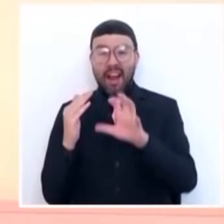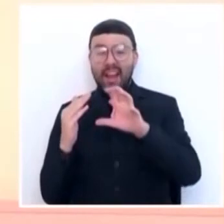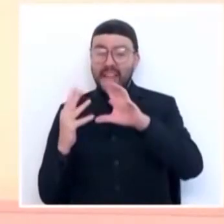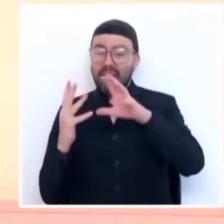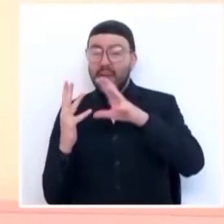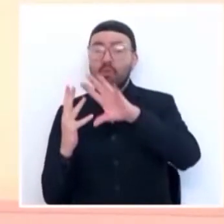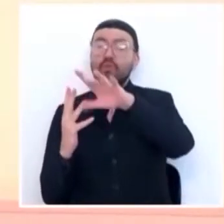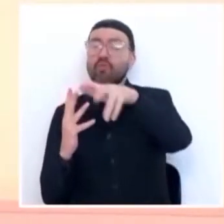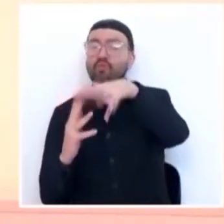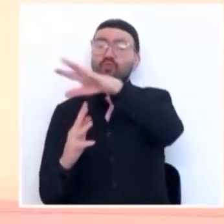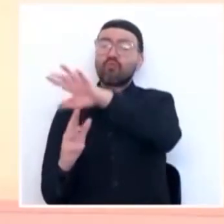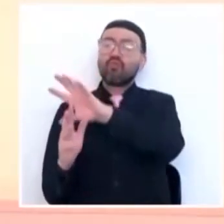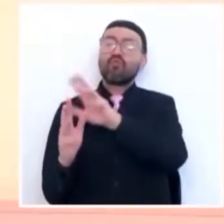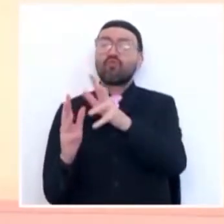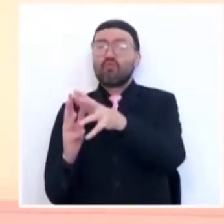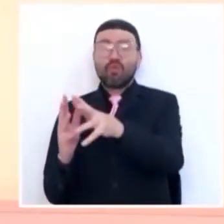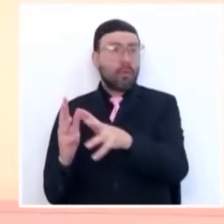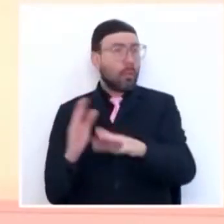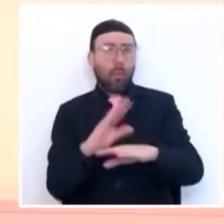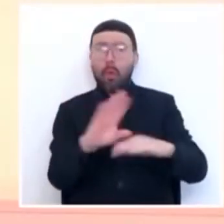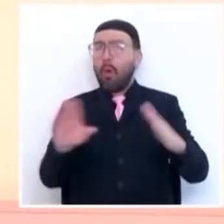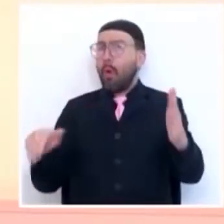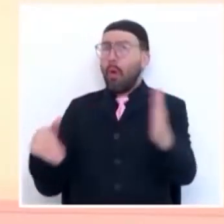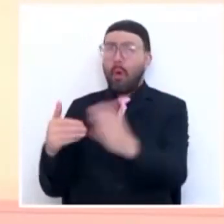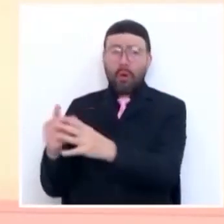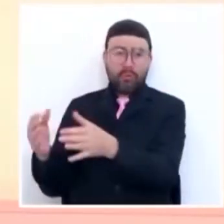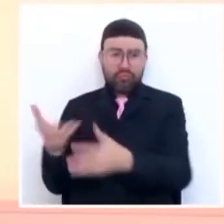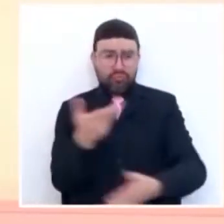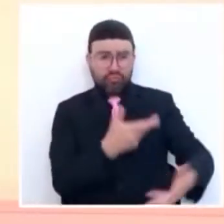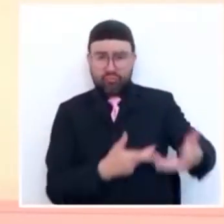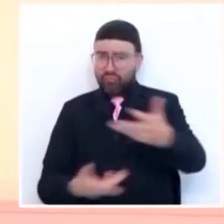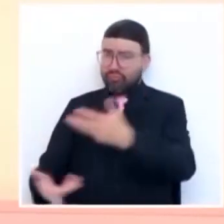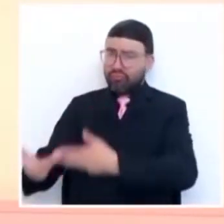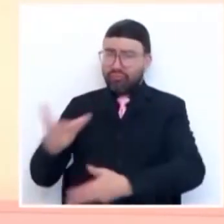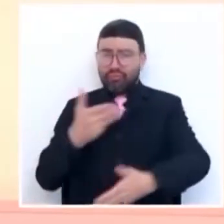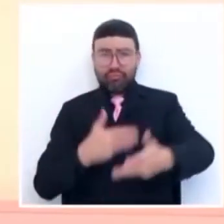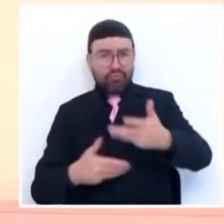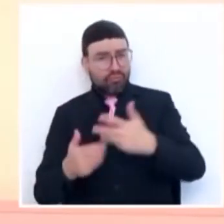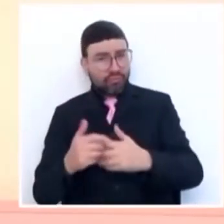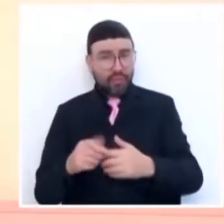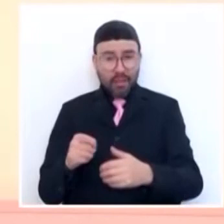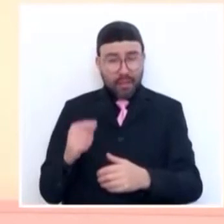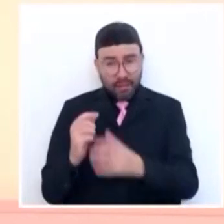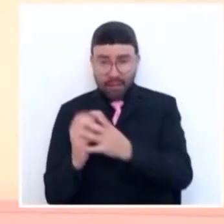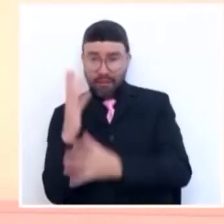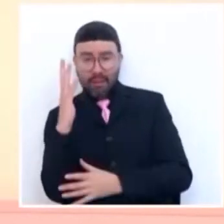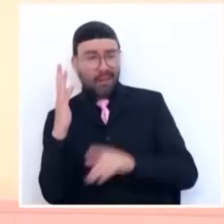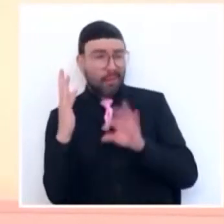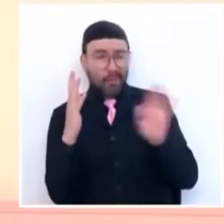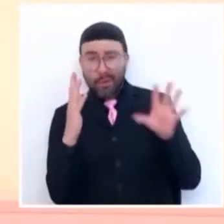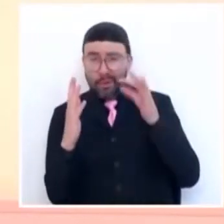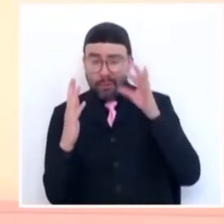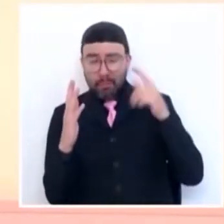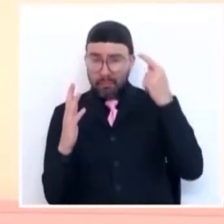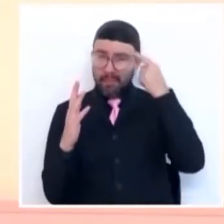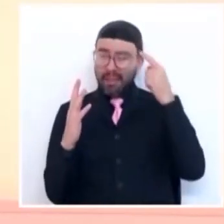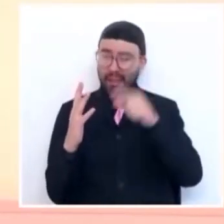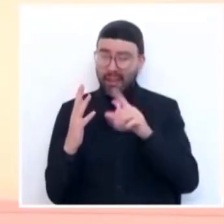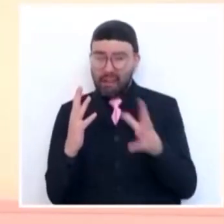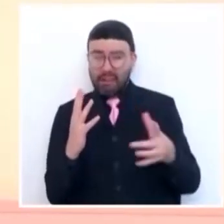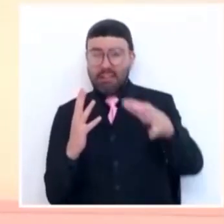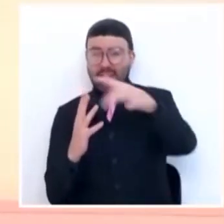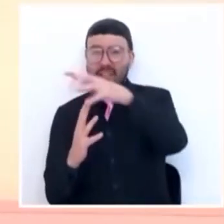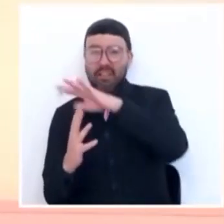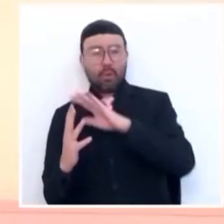las hojas, y todos forman un ecosistema. Pareciera que la están invadiendo y asfixiando y molestando, pero no, cada uno